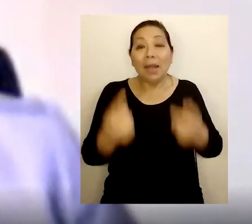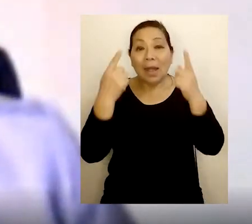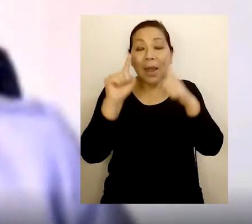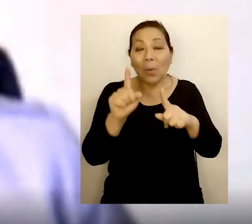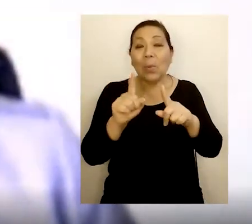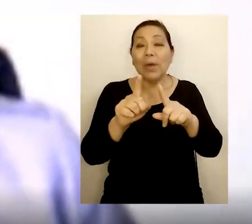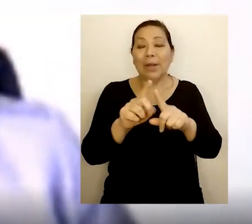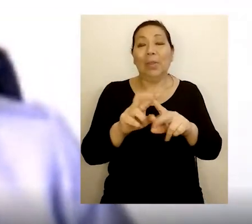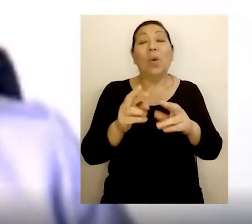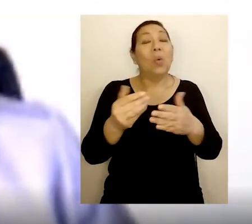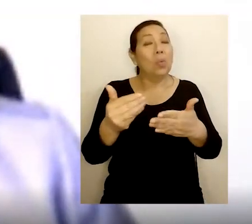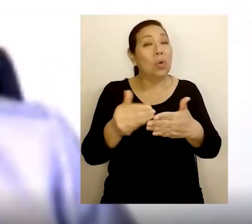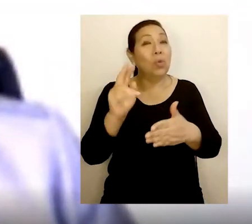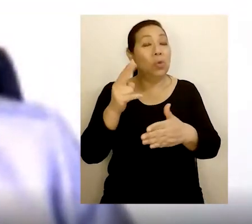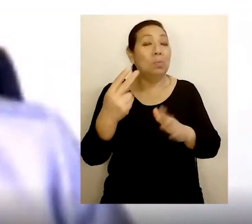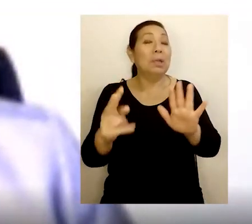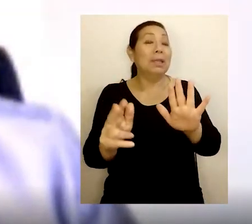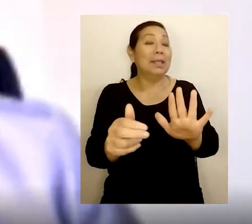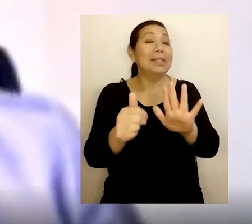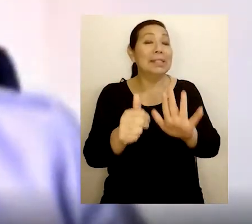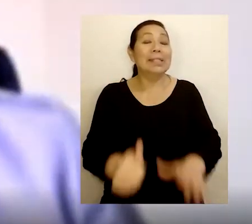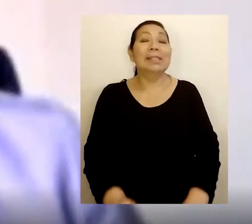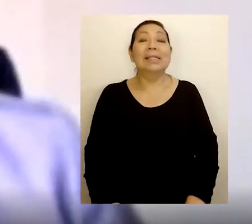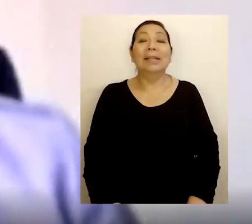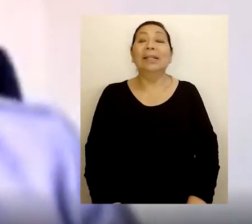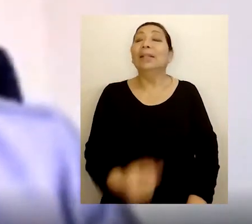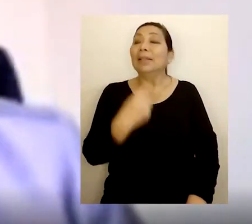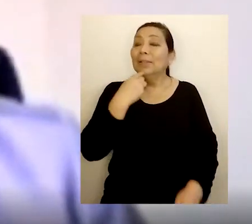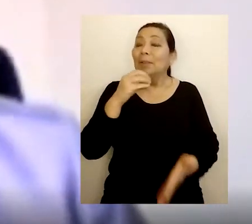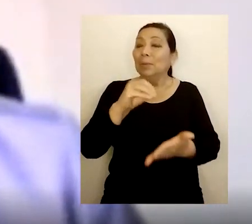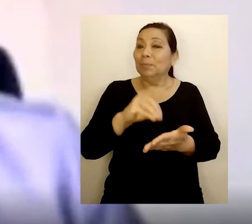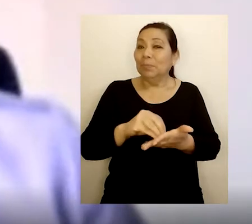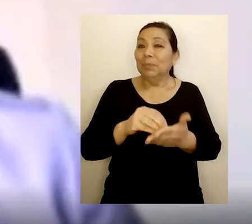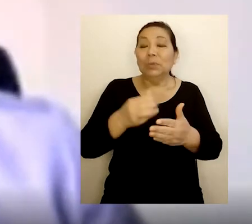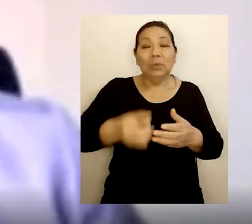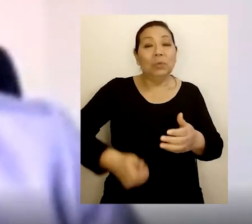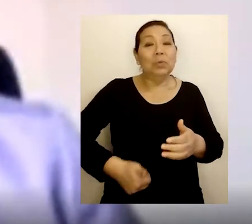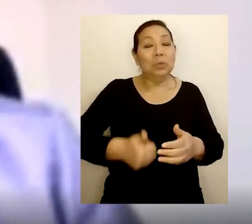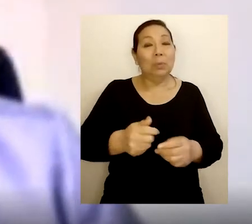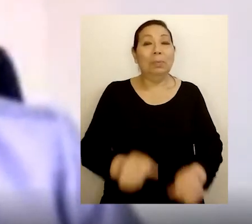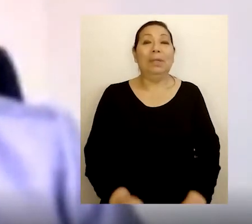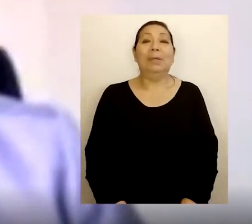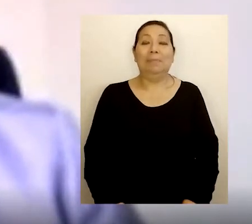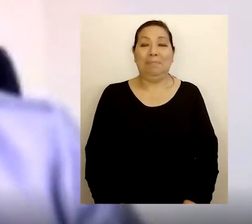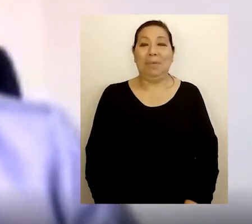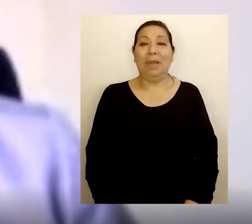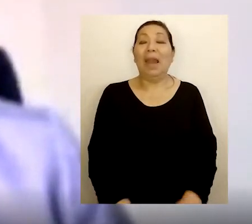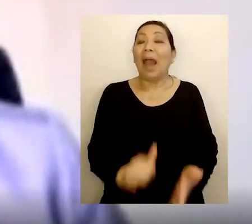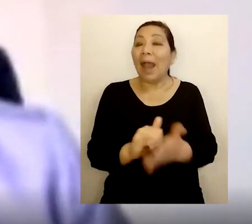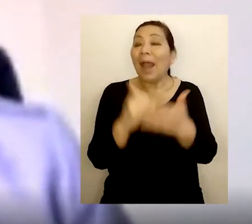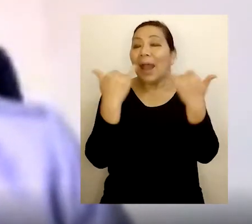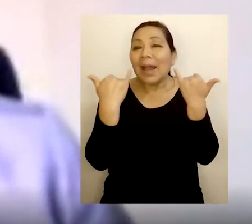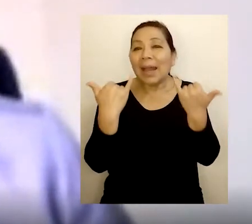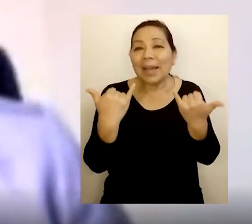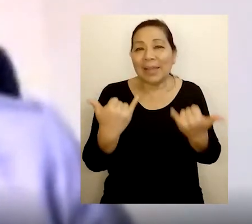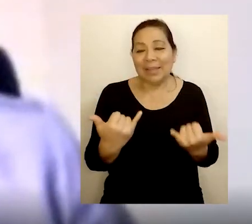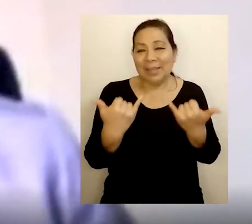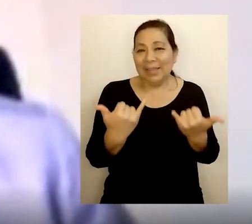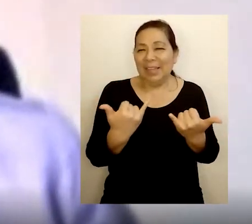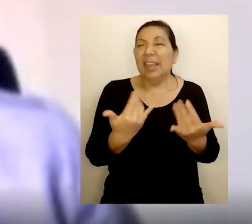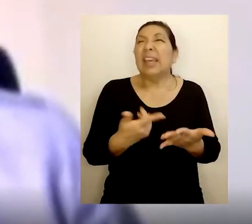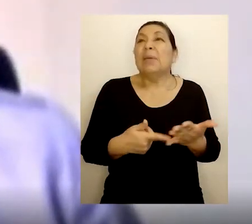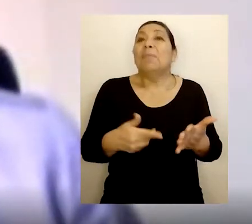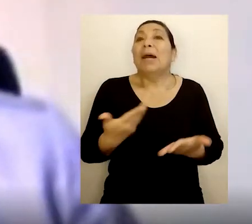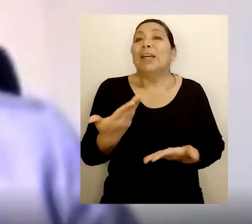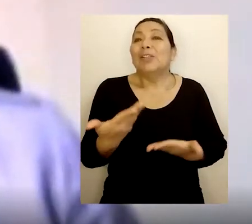acuerdo plenario 1/2016 y la reiterada jurisprudencia de la Corte Suprema. O sea, acá, ¿qué